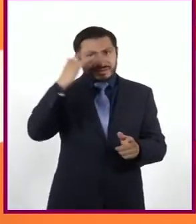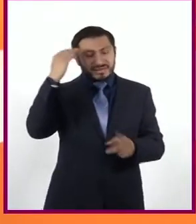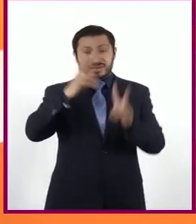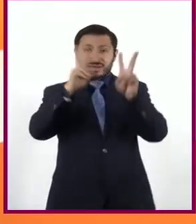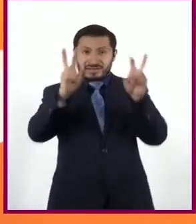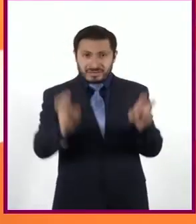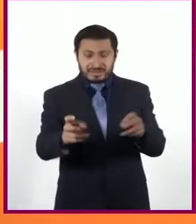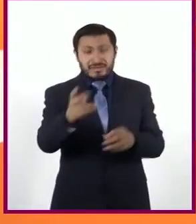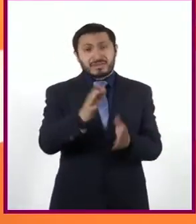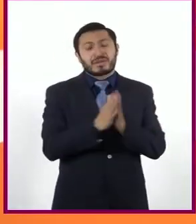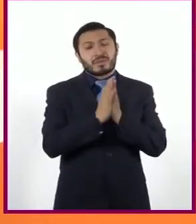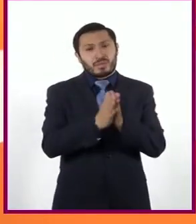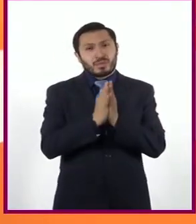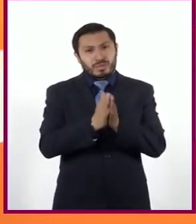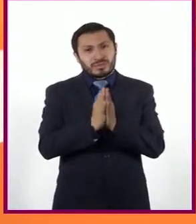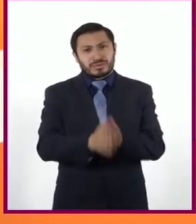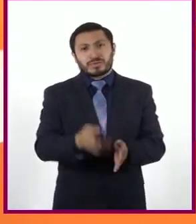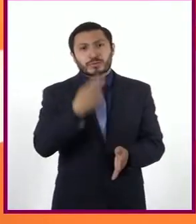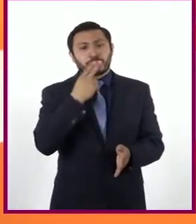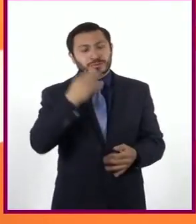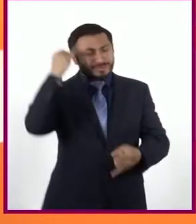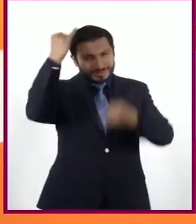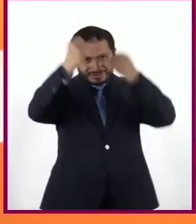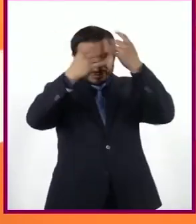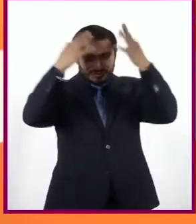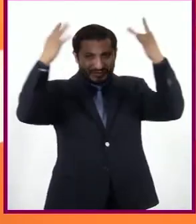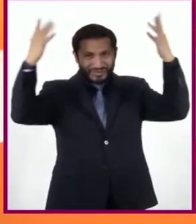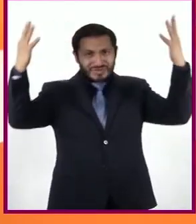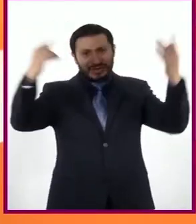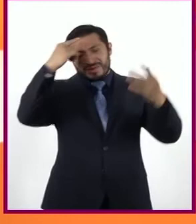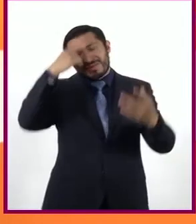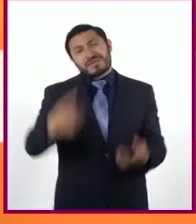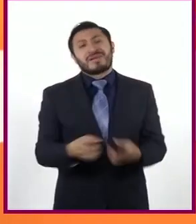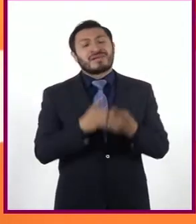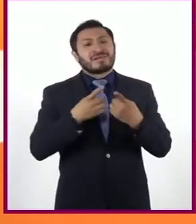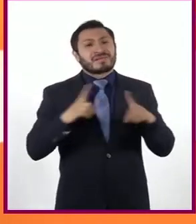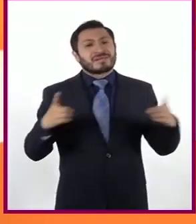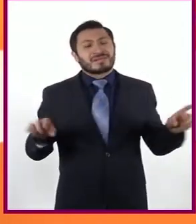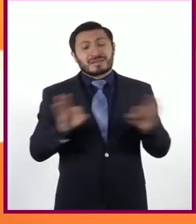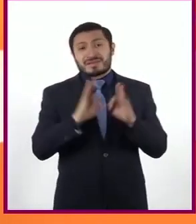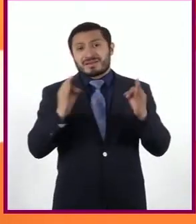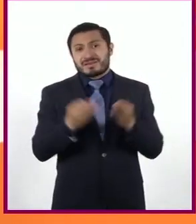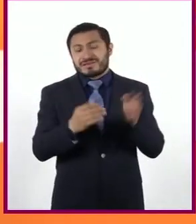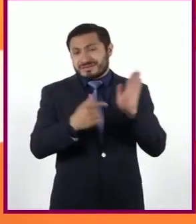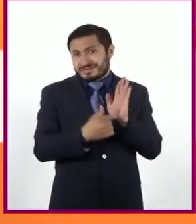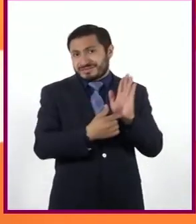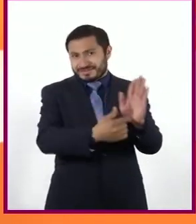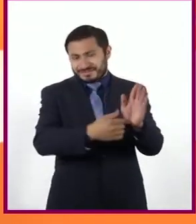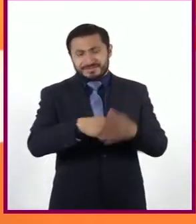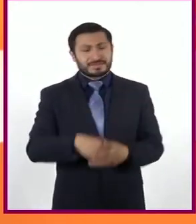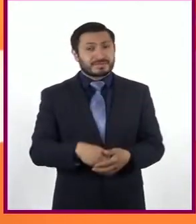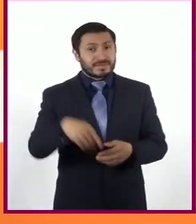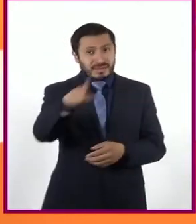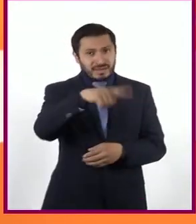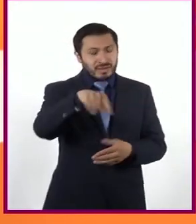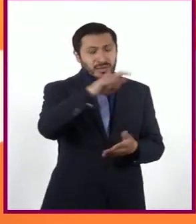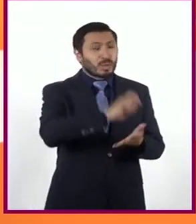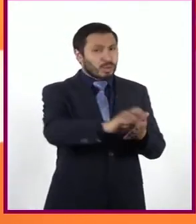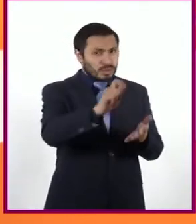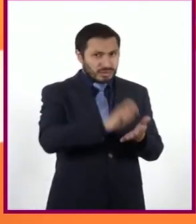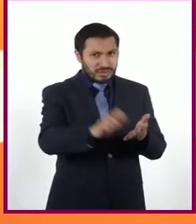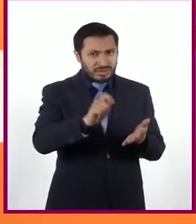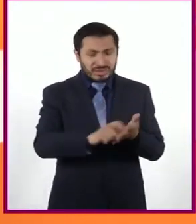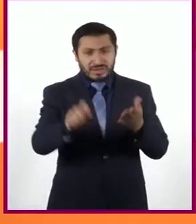tema, los invito a que utilicen su creatividad para desarrollar un esquema como el siguiente, en el que describan lo